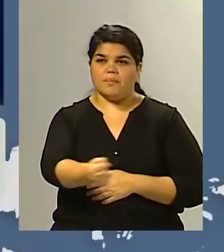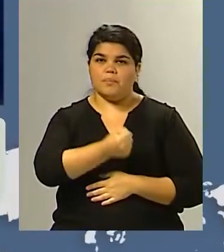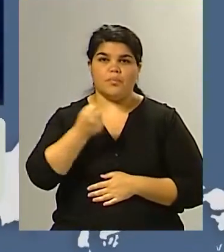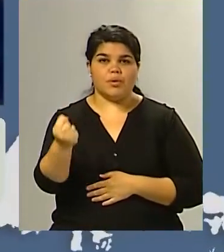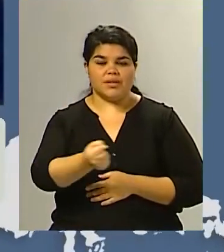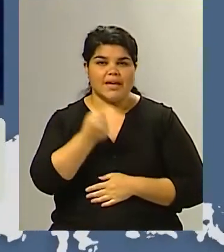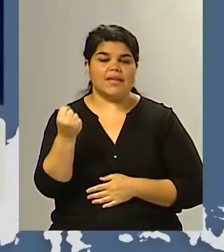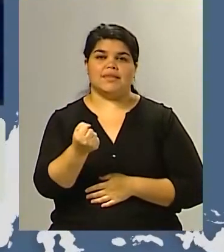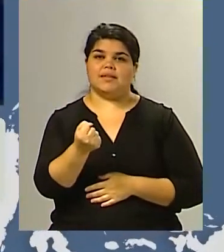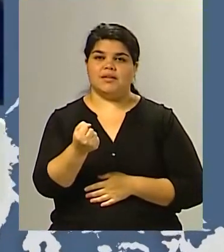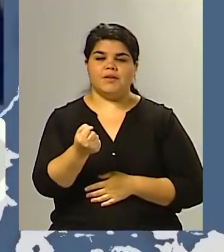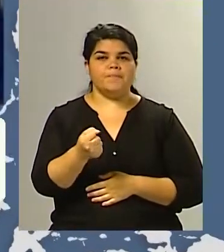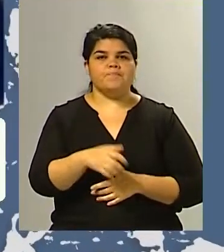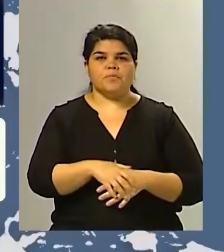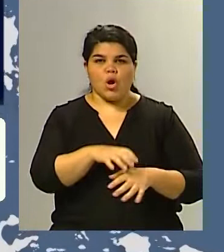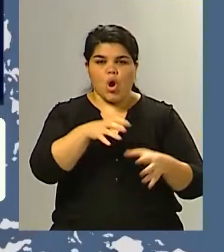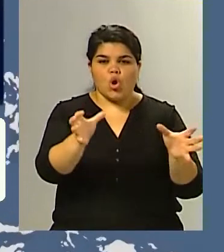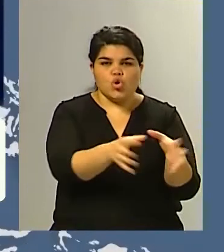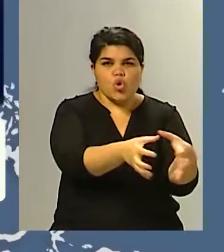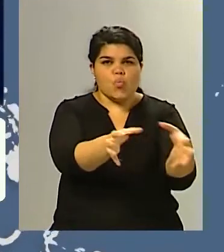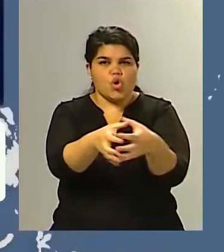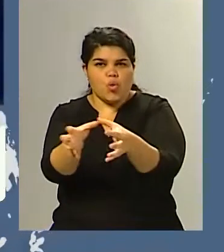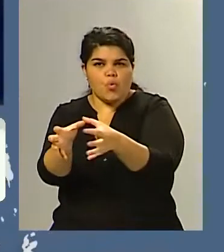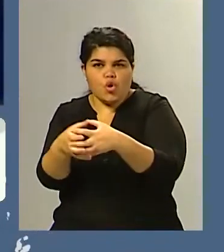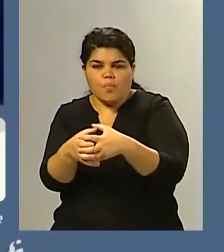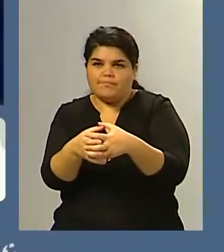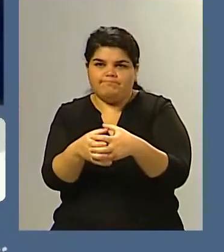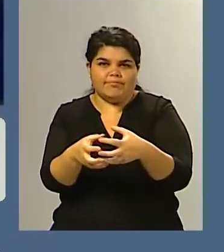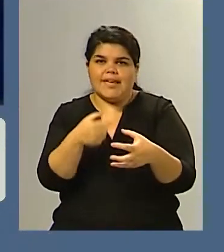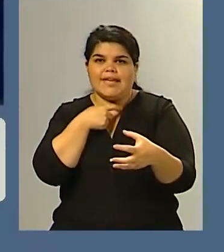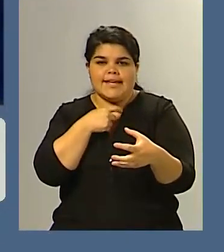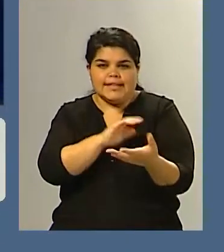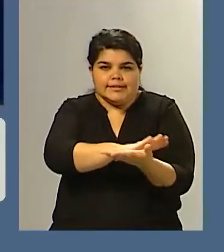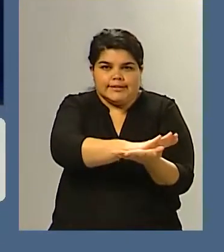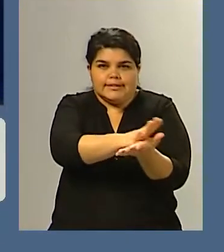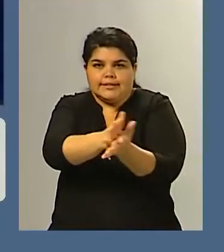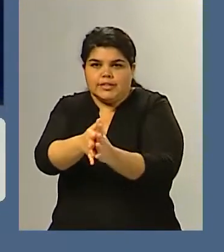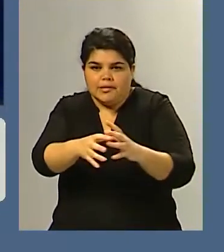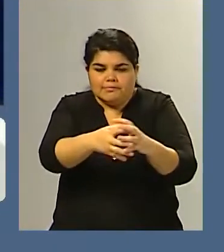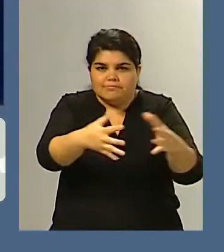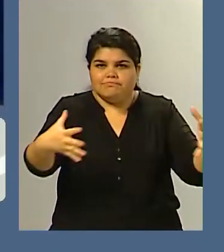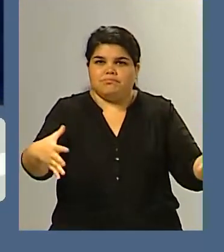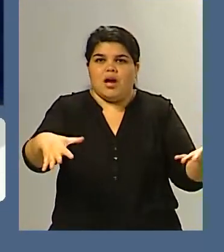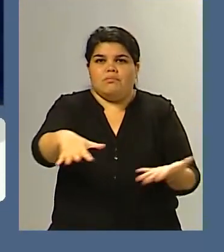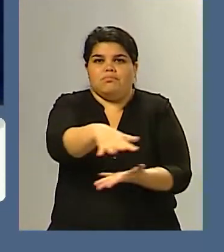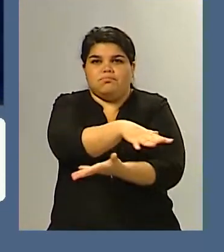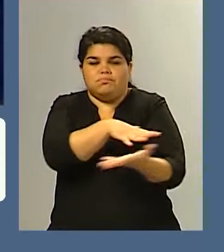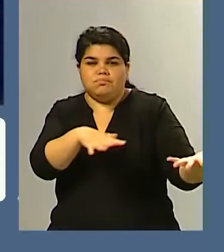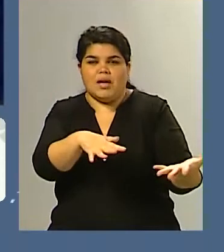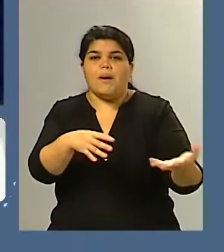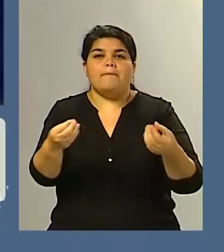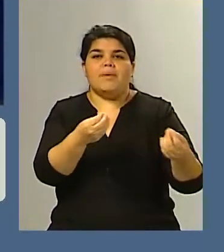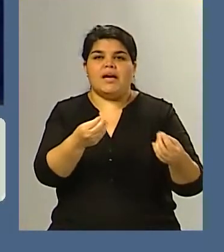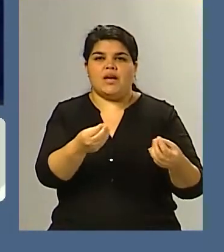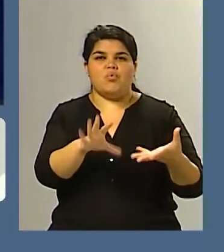buscar desactivar aquellos núcleos ideológicos, ¿no? Que son nutridos de un rechazo a la izquierda